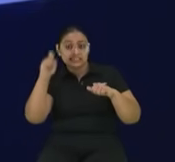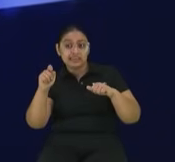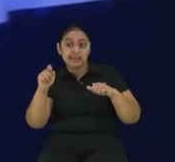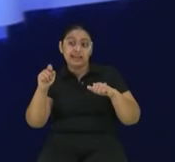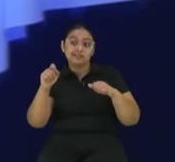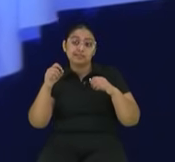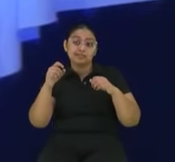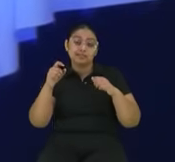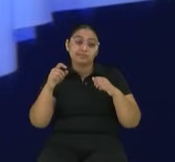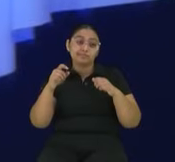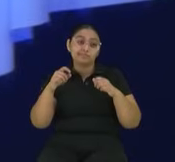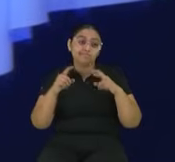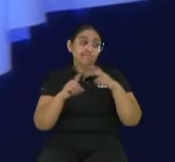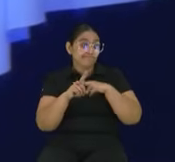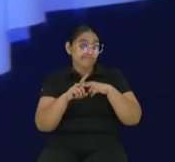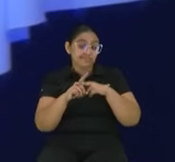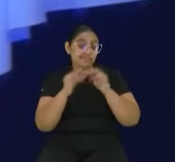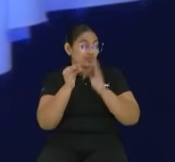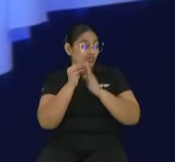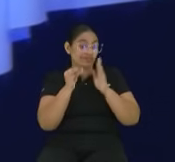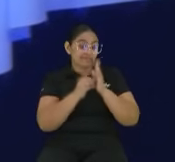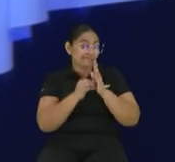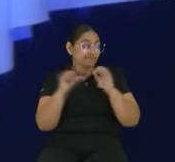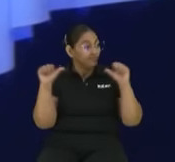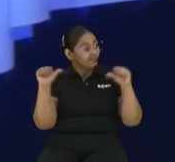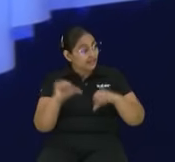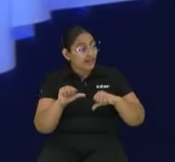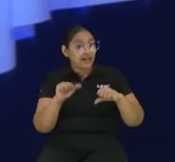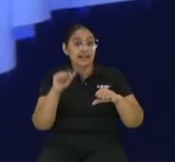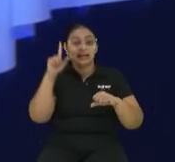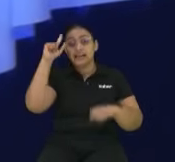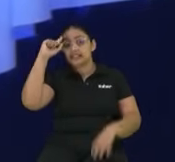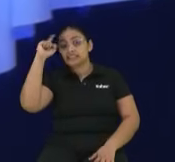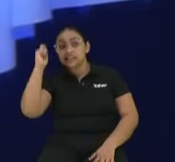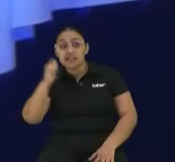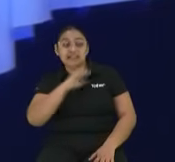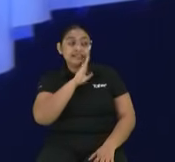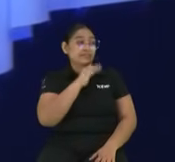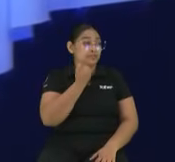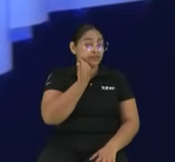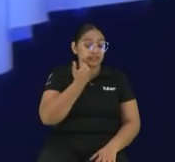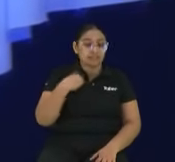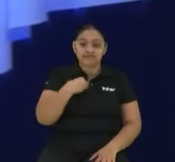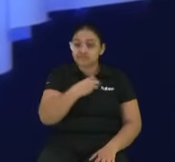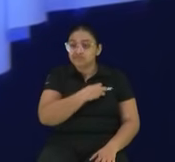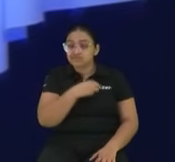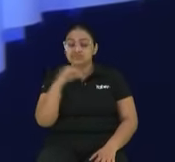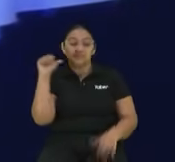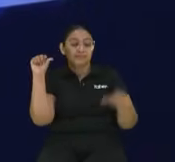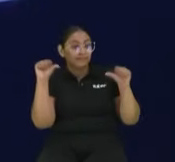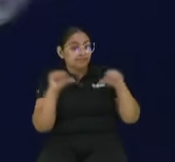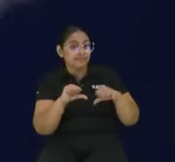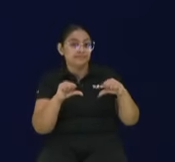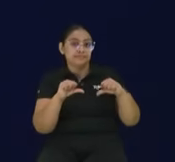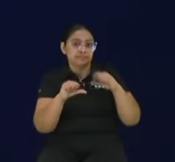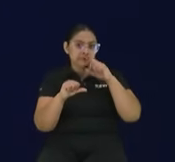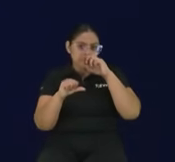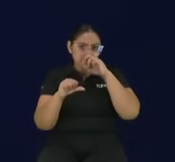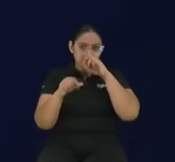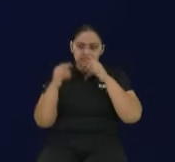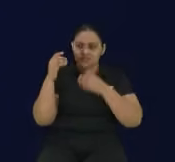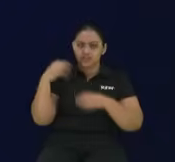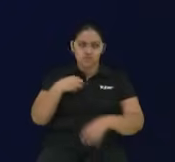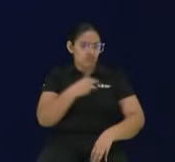examen Y tienen razón Los médicos tienen razón no lo están haciendo por molestar el especialista no lo está haciendo por